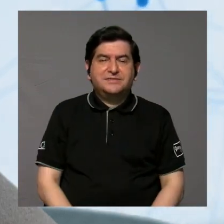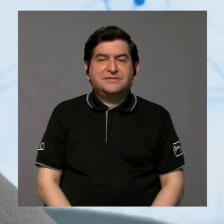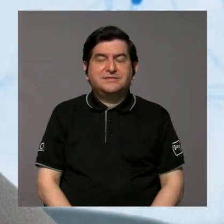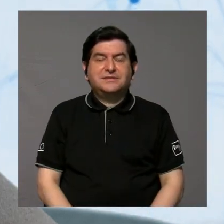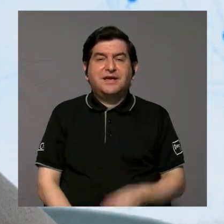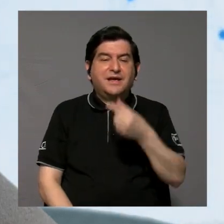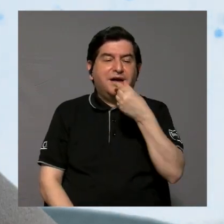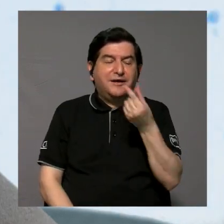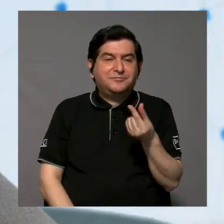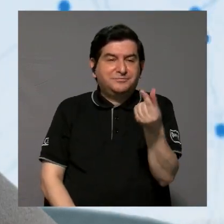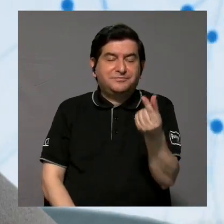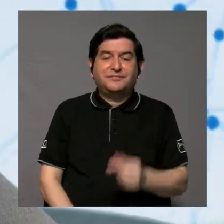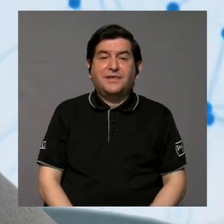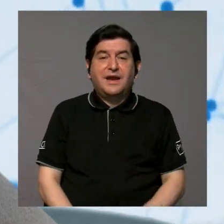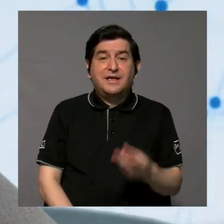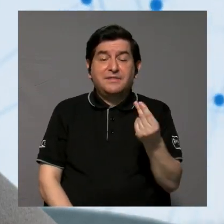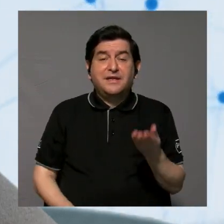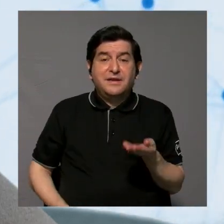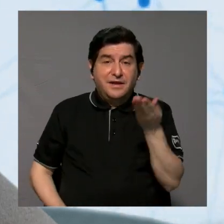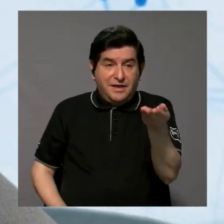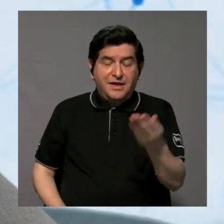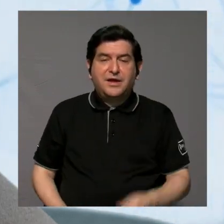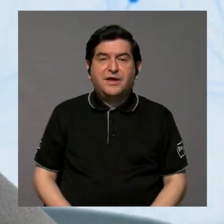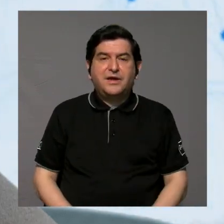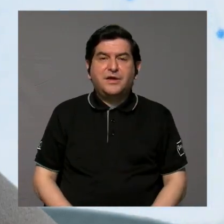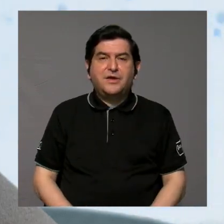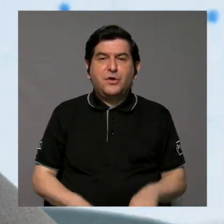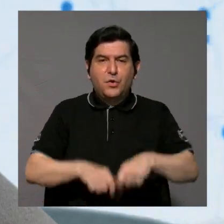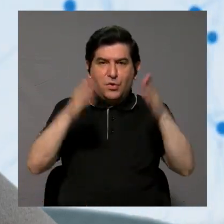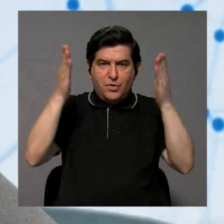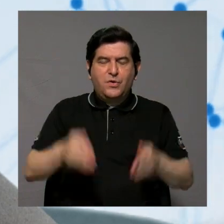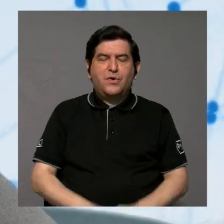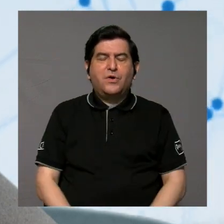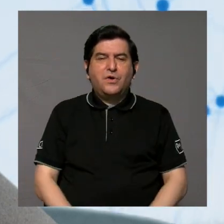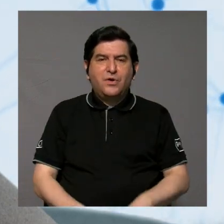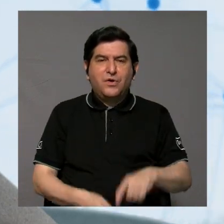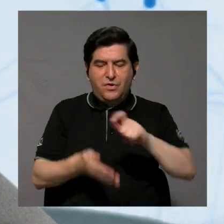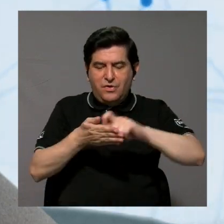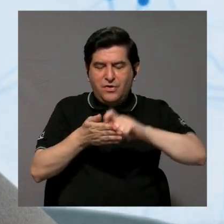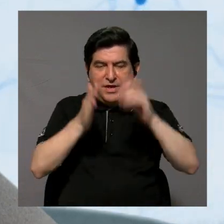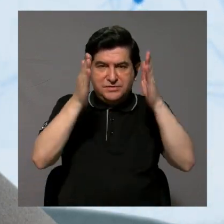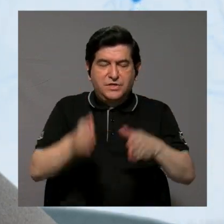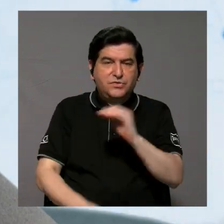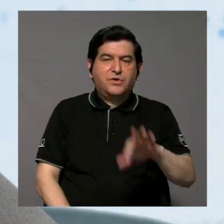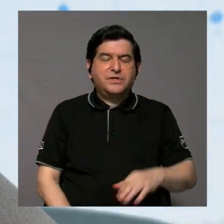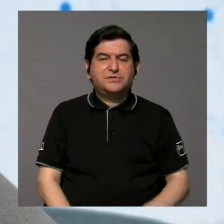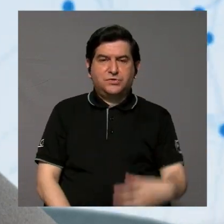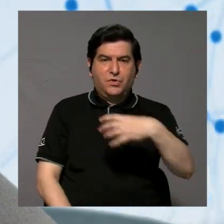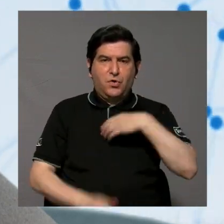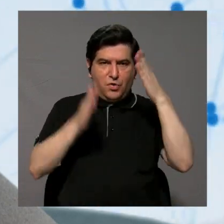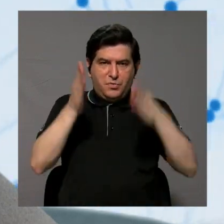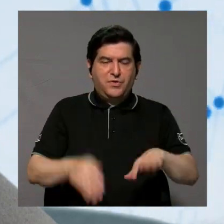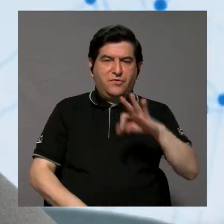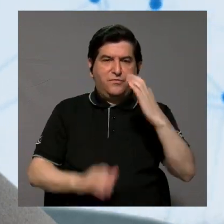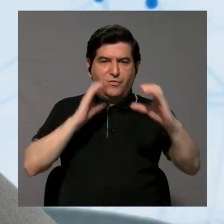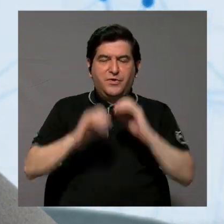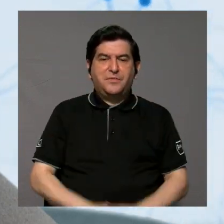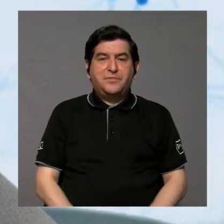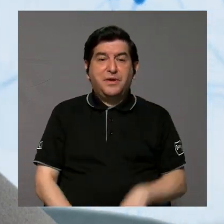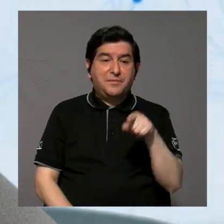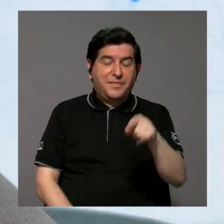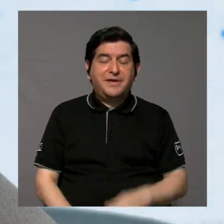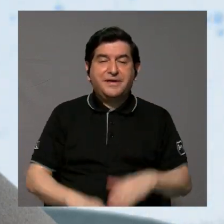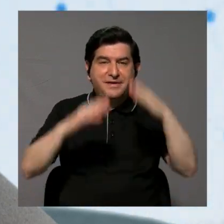que era otorgarle dinero a periodistas, a editores o a dueños de medios de comunicación para que se modificara o para que la gente informativa